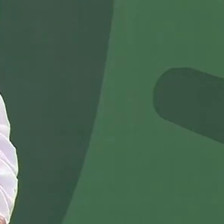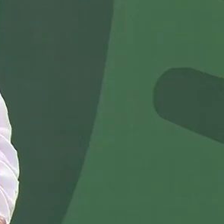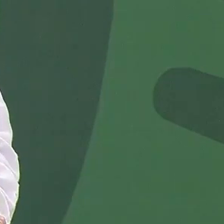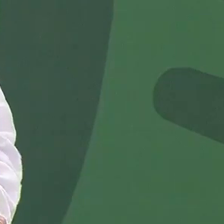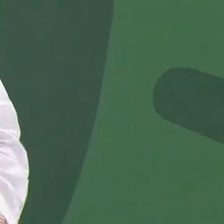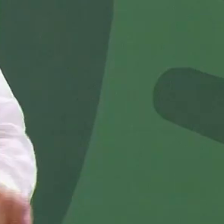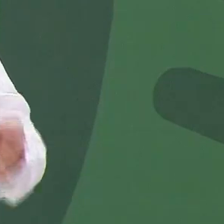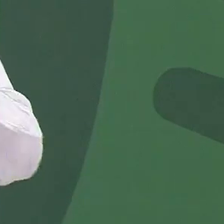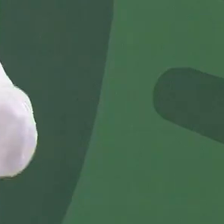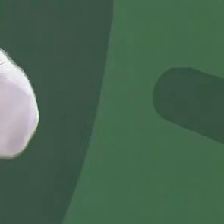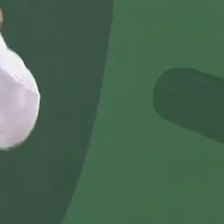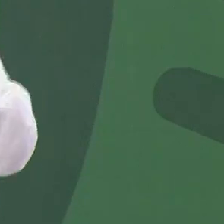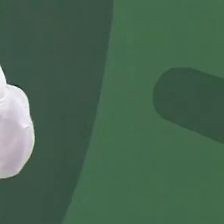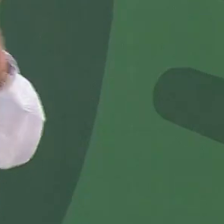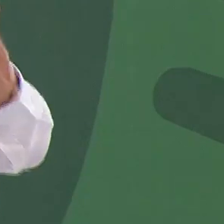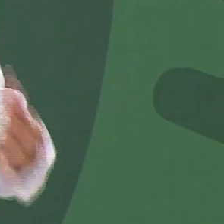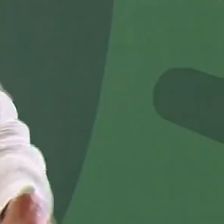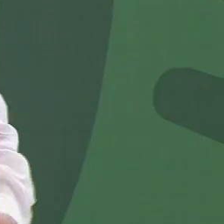cualquiera otra